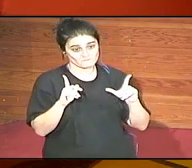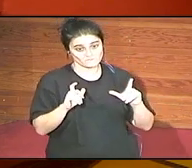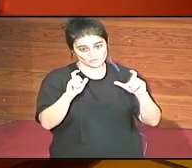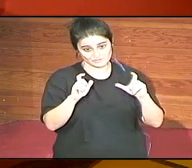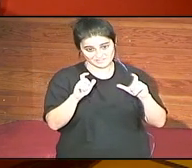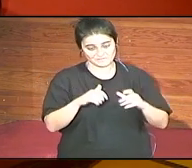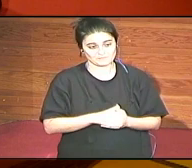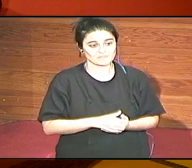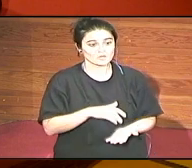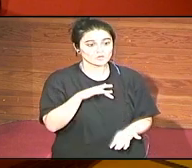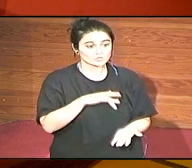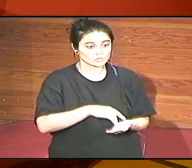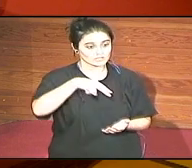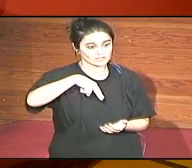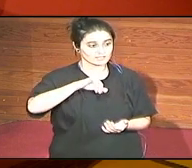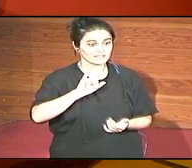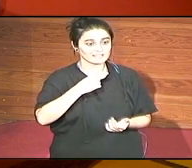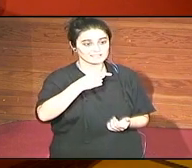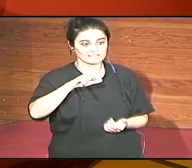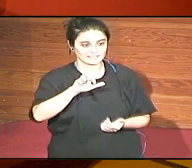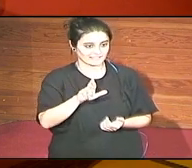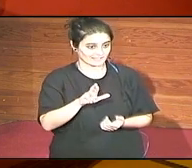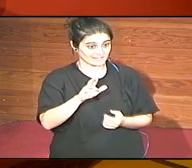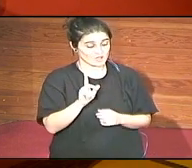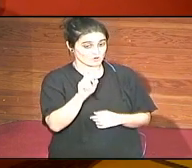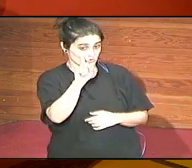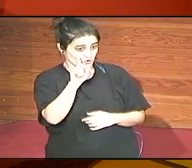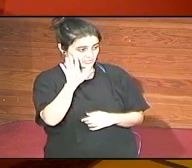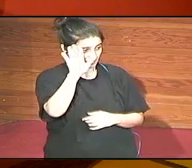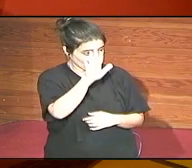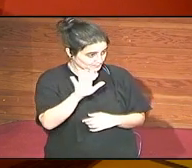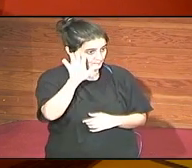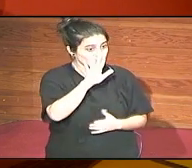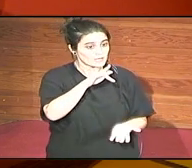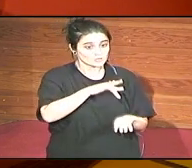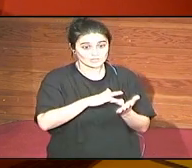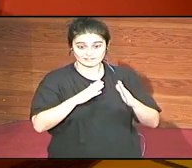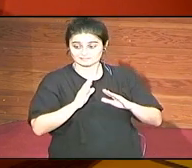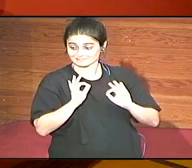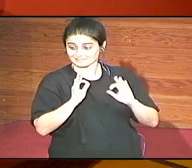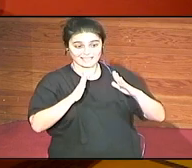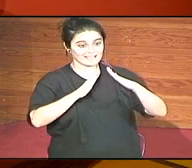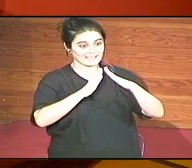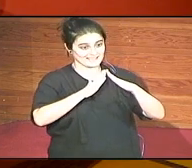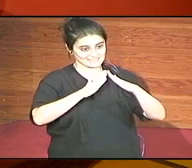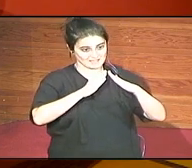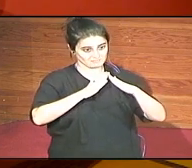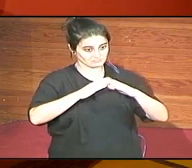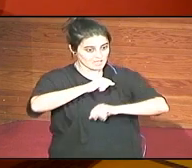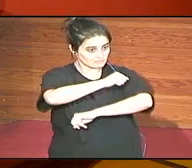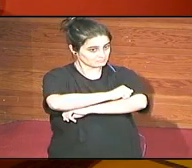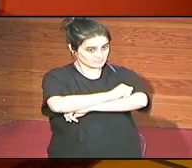el norte de níger justo en el punto esto es esto es una casa que no tiene ventanas